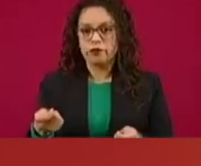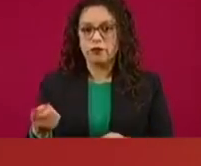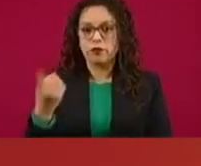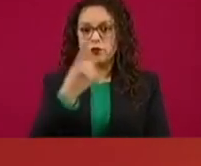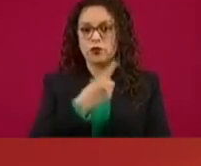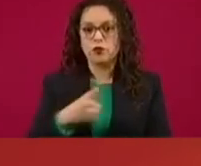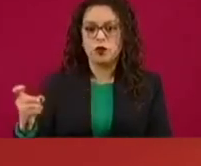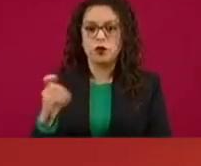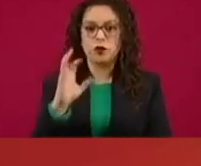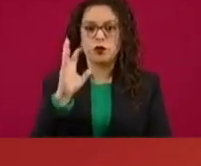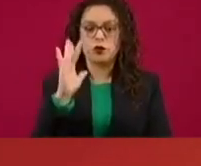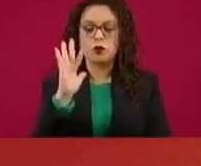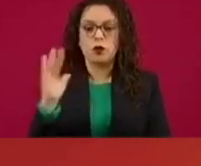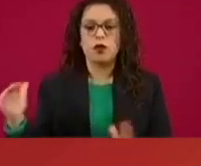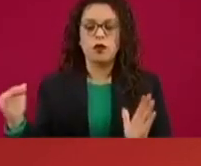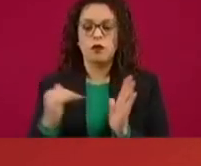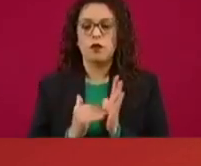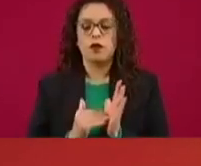150 mil